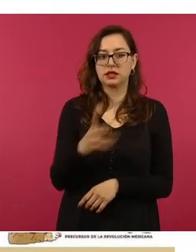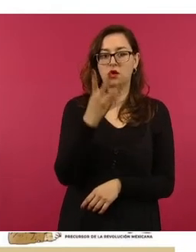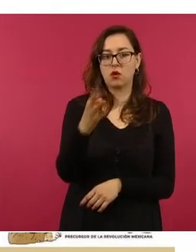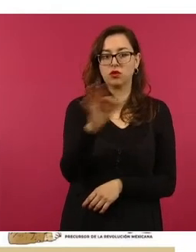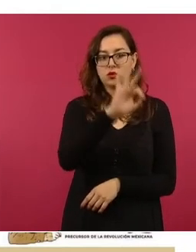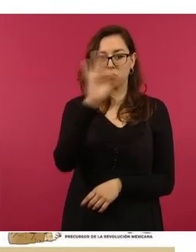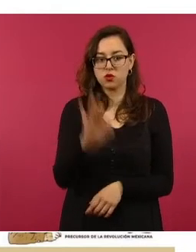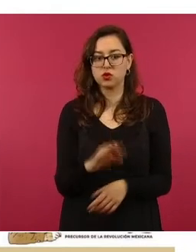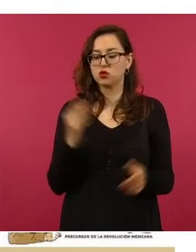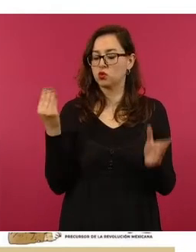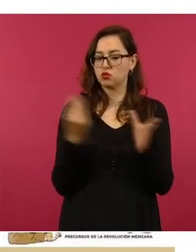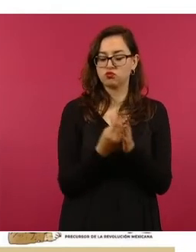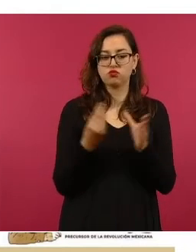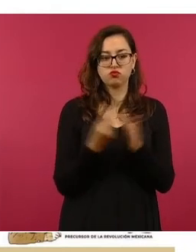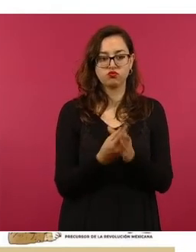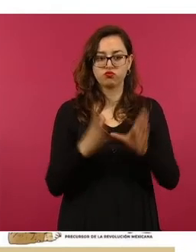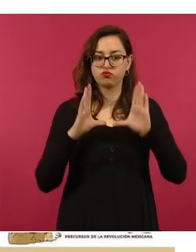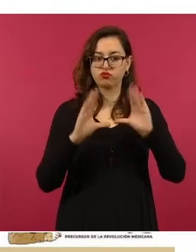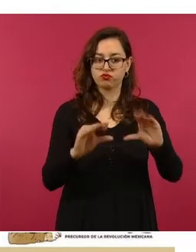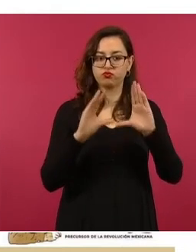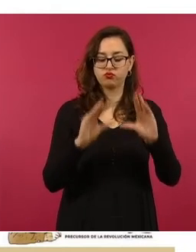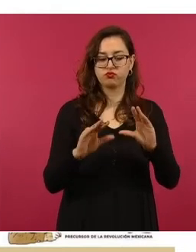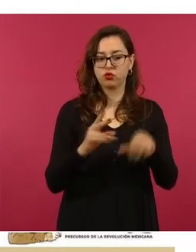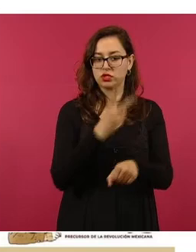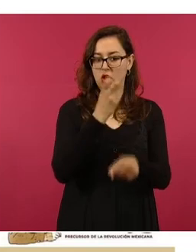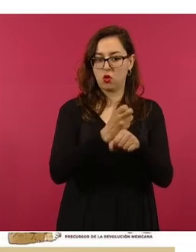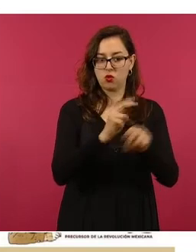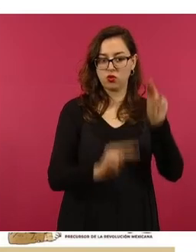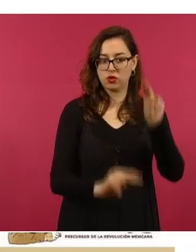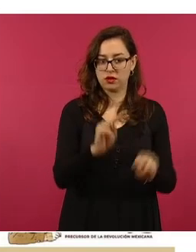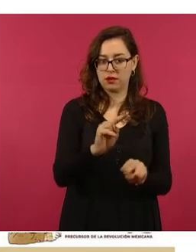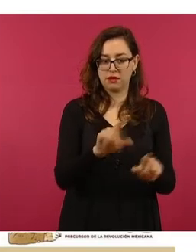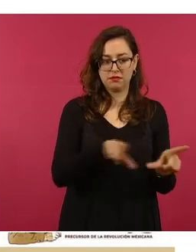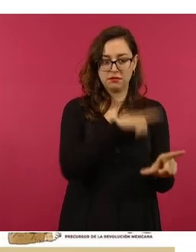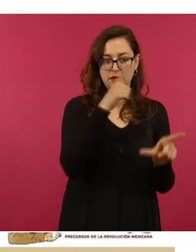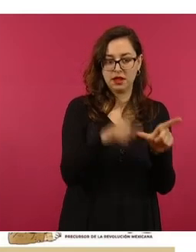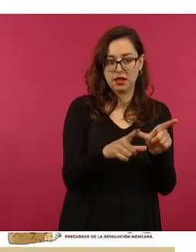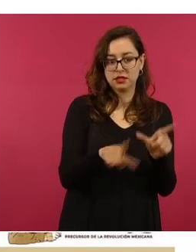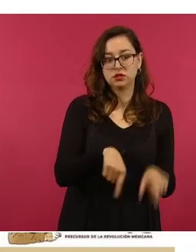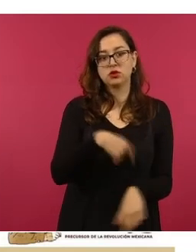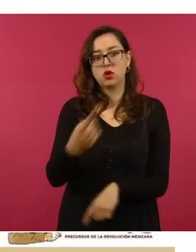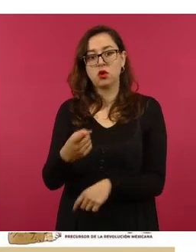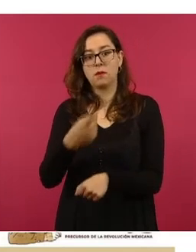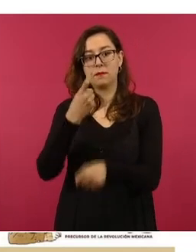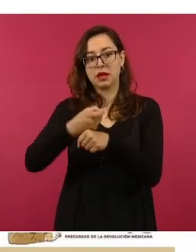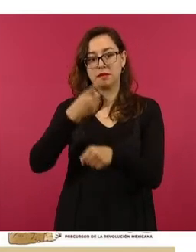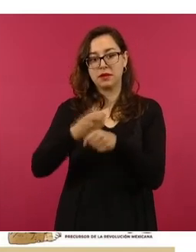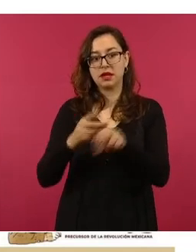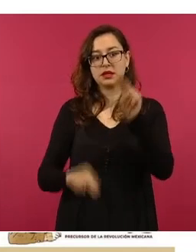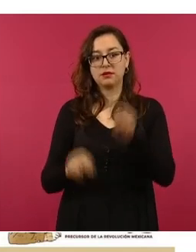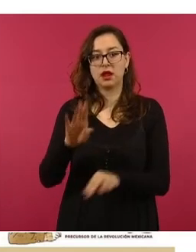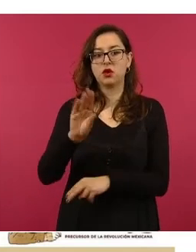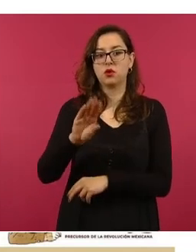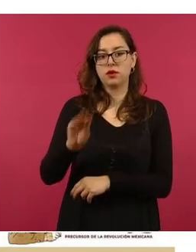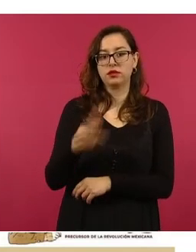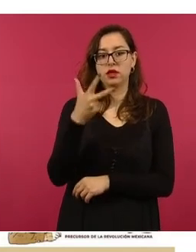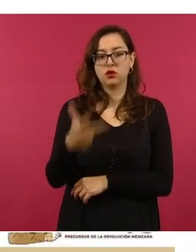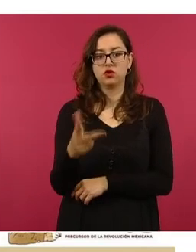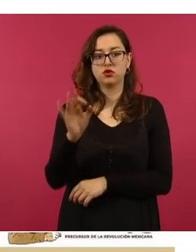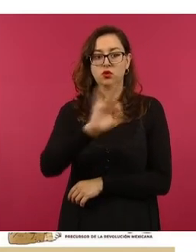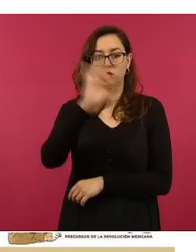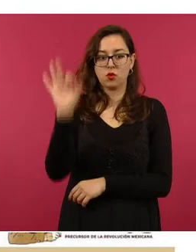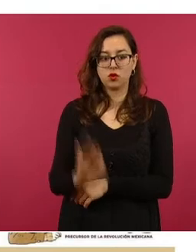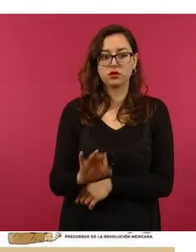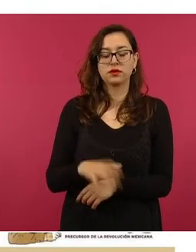sido capacitado en el segundo nivel en los hospitales y ya con 98% de capacitación en los centros de salud. Las obras de infraestructura